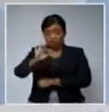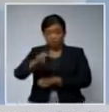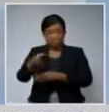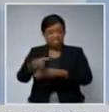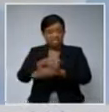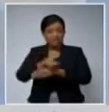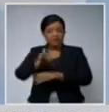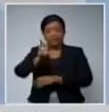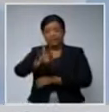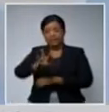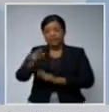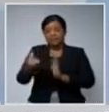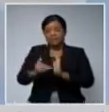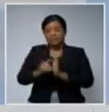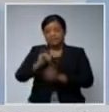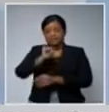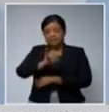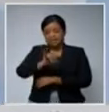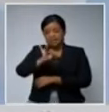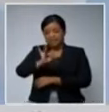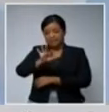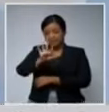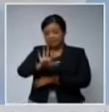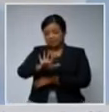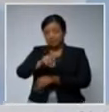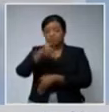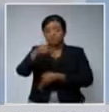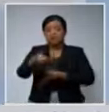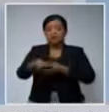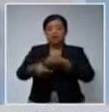3.675, con una evolución clínica estable.